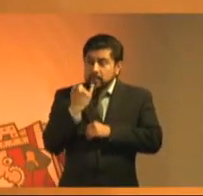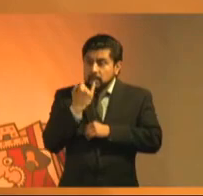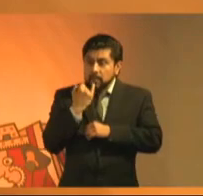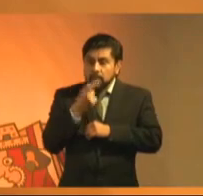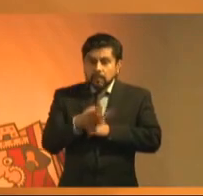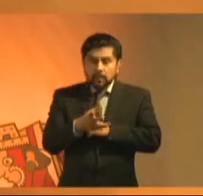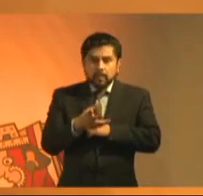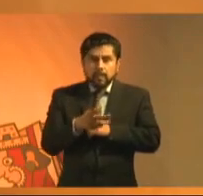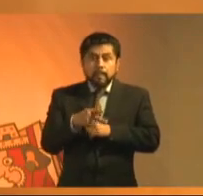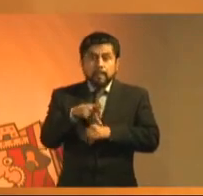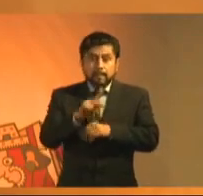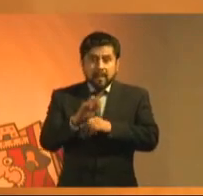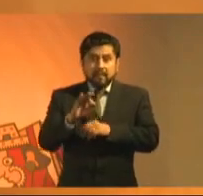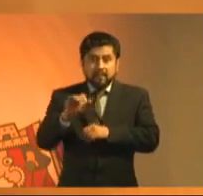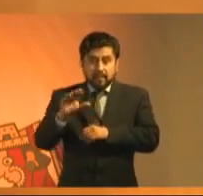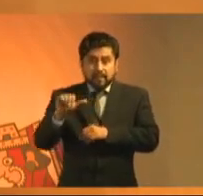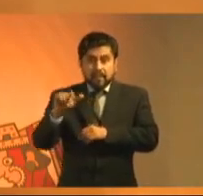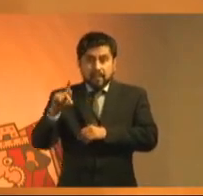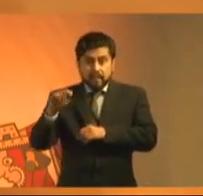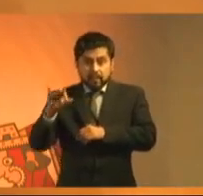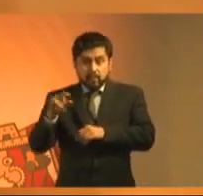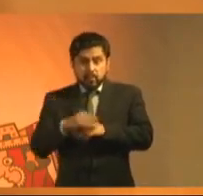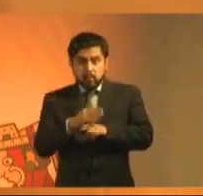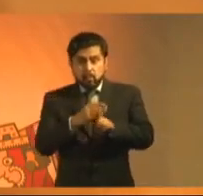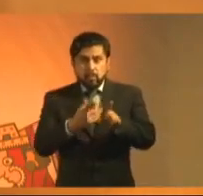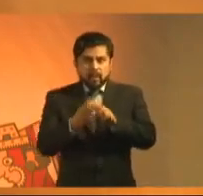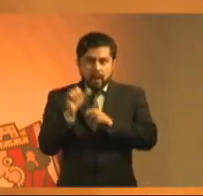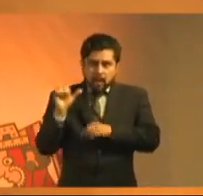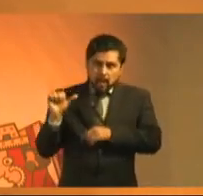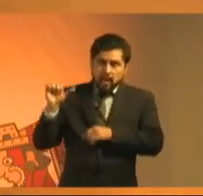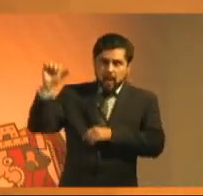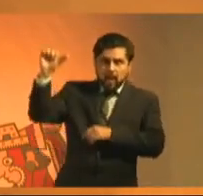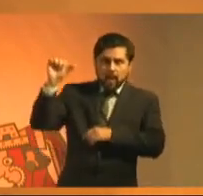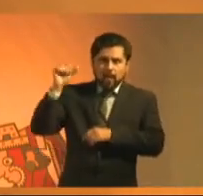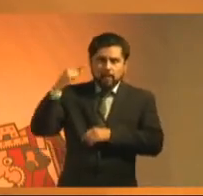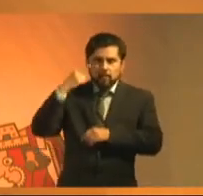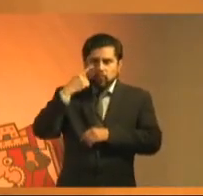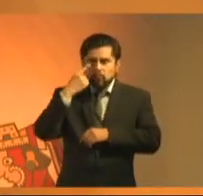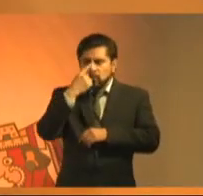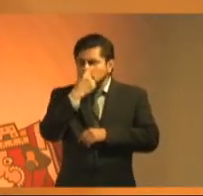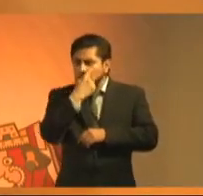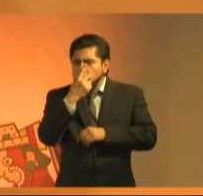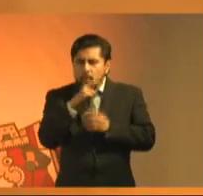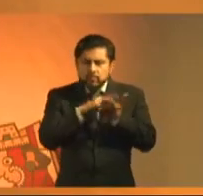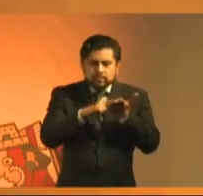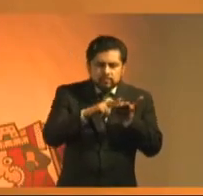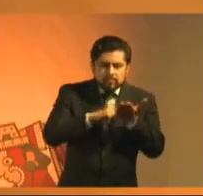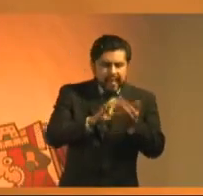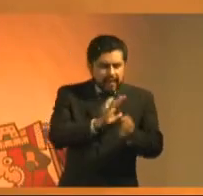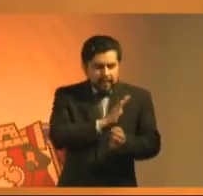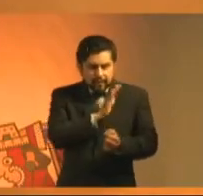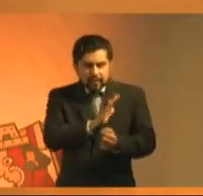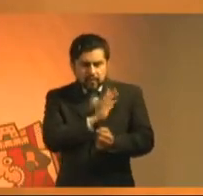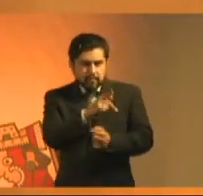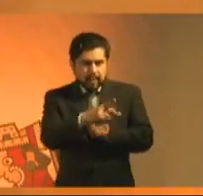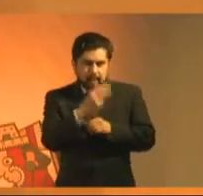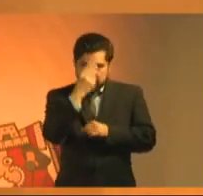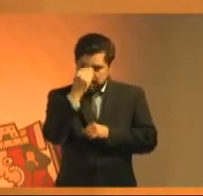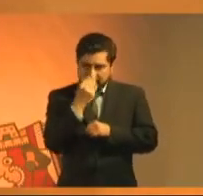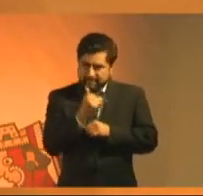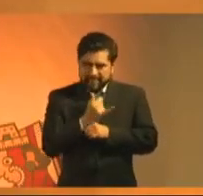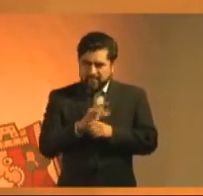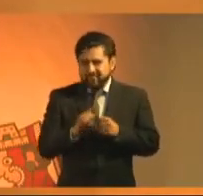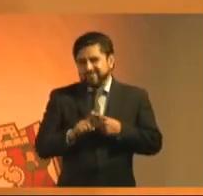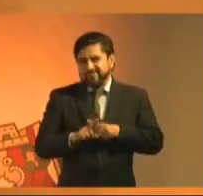puerto que era blanco si ustedes ven las imágenes de él en una persona alta de ojos verdes de piel blanca no era maya de origen para